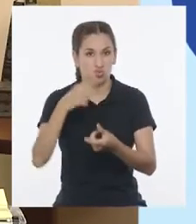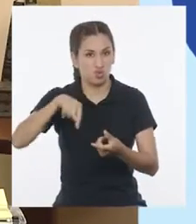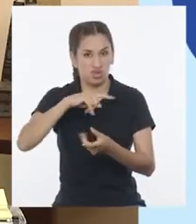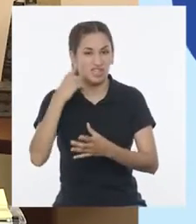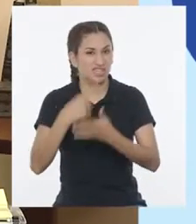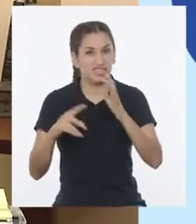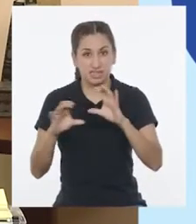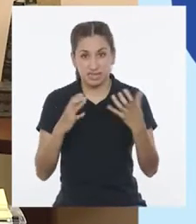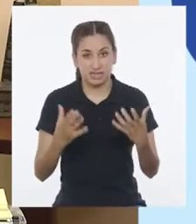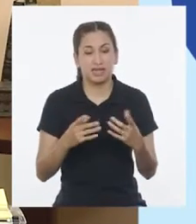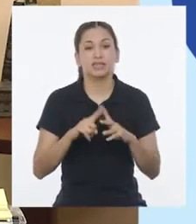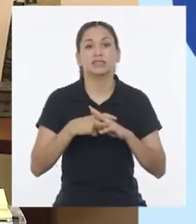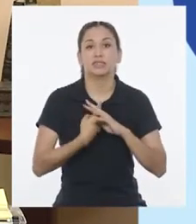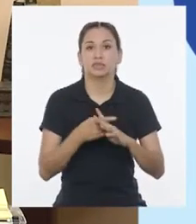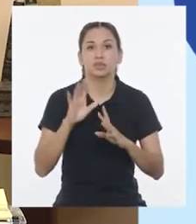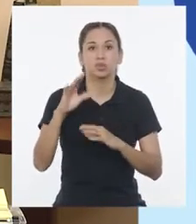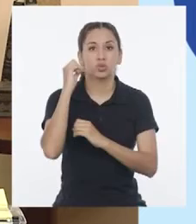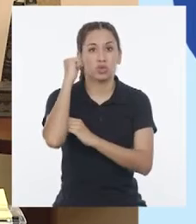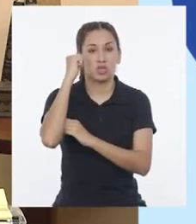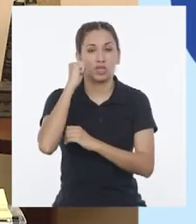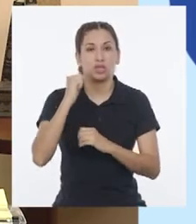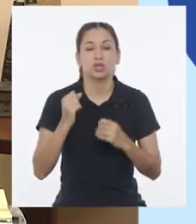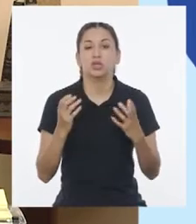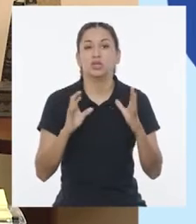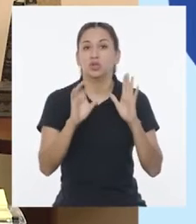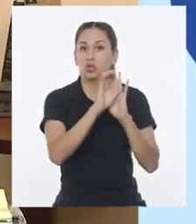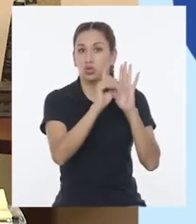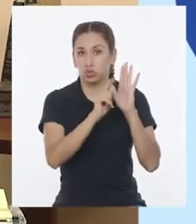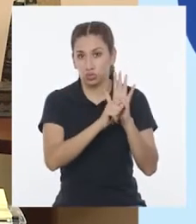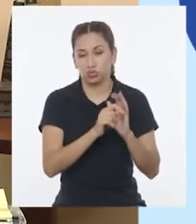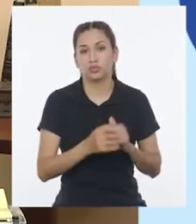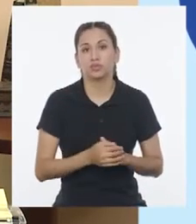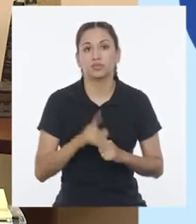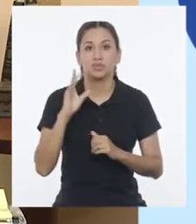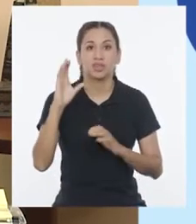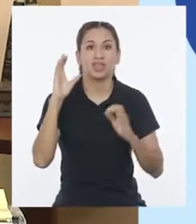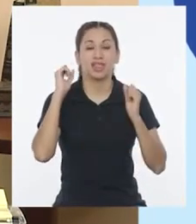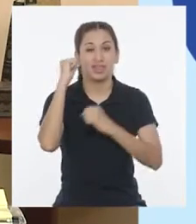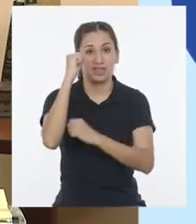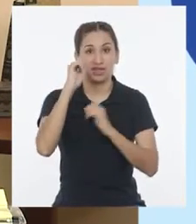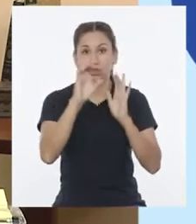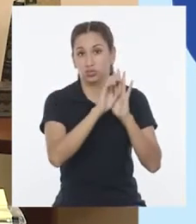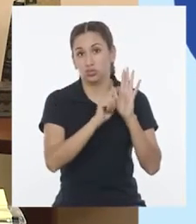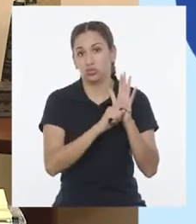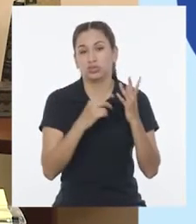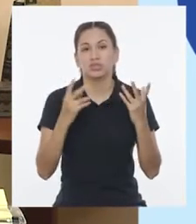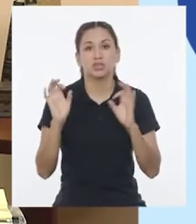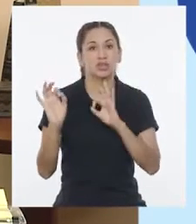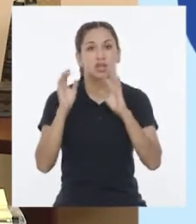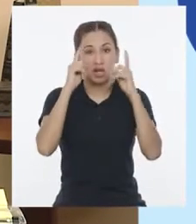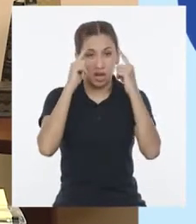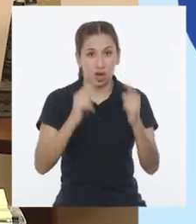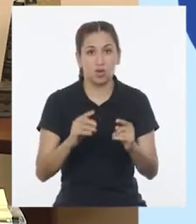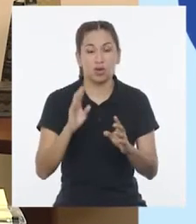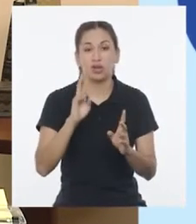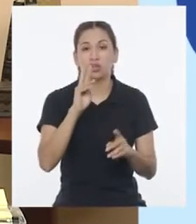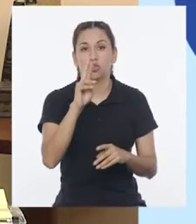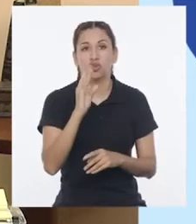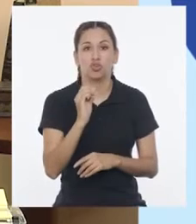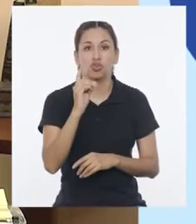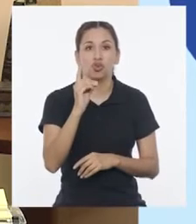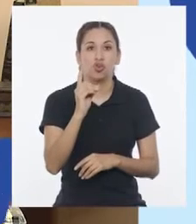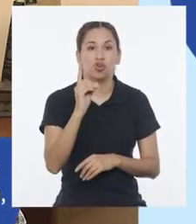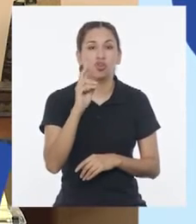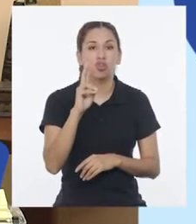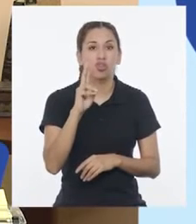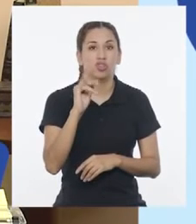rondas campesinas y comunales se basa en el derecho consuetudinario. El derecho consuetudinario, de acuerdo a Rodrigo de la